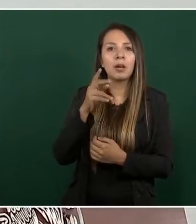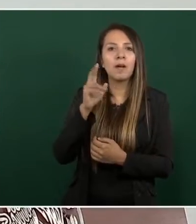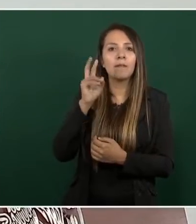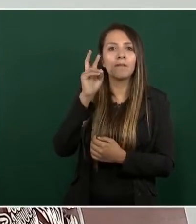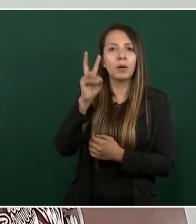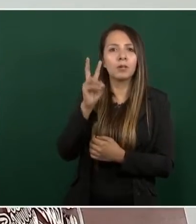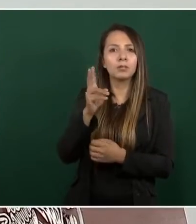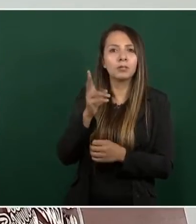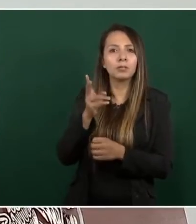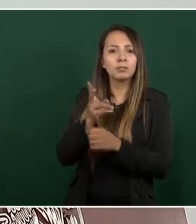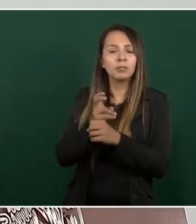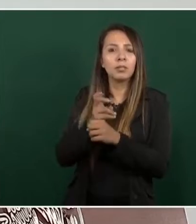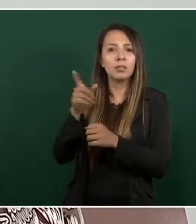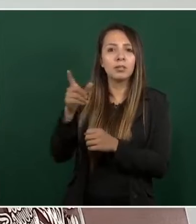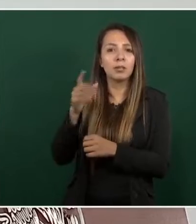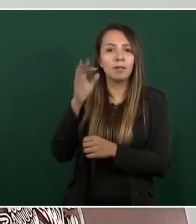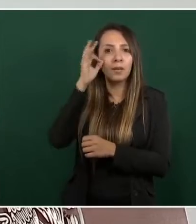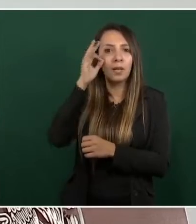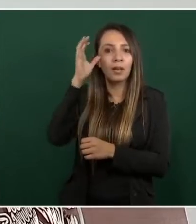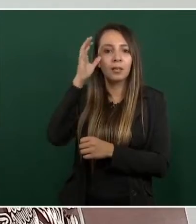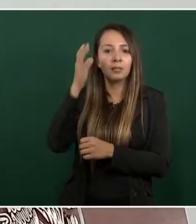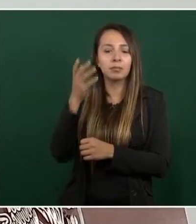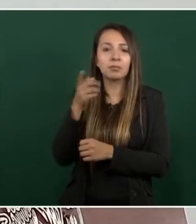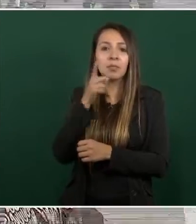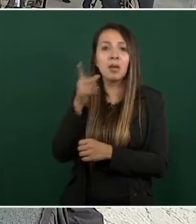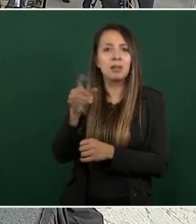Sí lo invitó, lo que pasa es que él también se invitó.